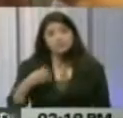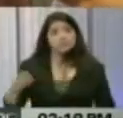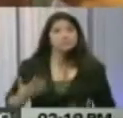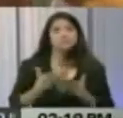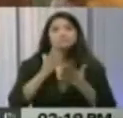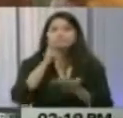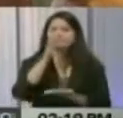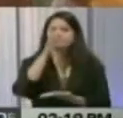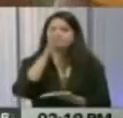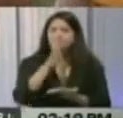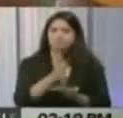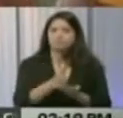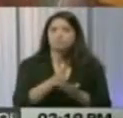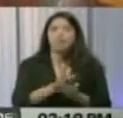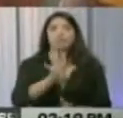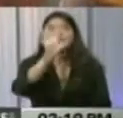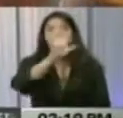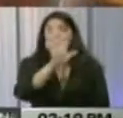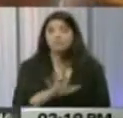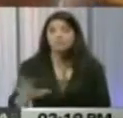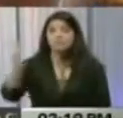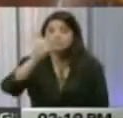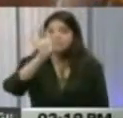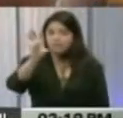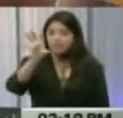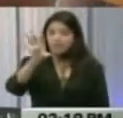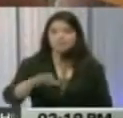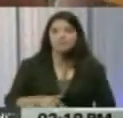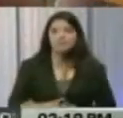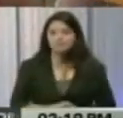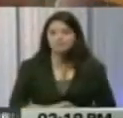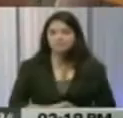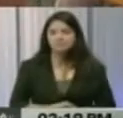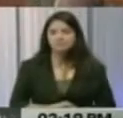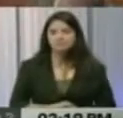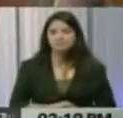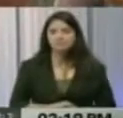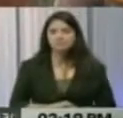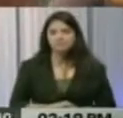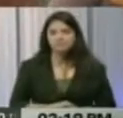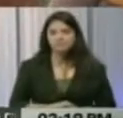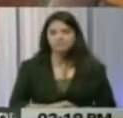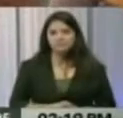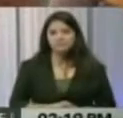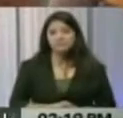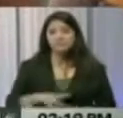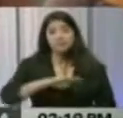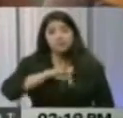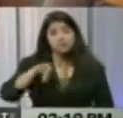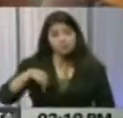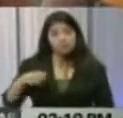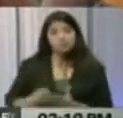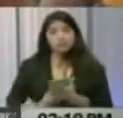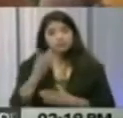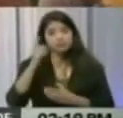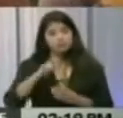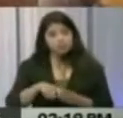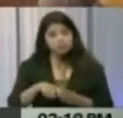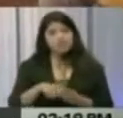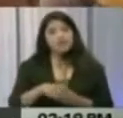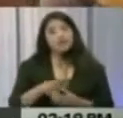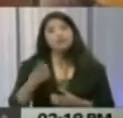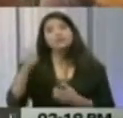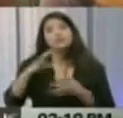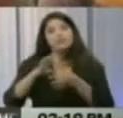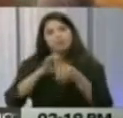parciales por nuestro país, seamos parciales por nuestra patria. Tomemos partido por ese nosotros que nos conforma, y ese nosotros que nos